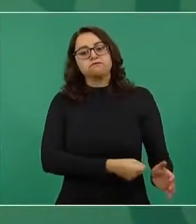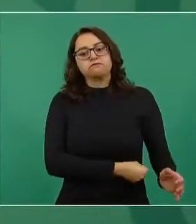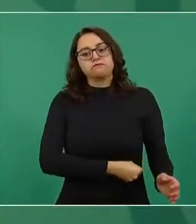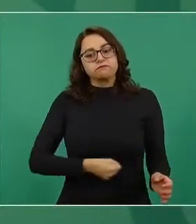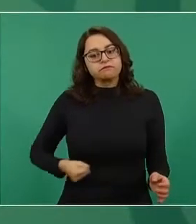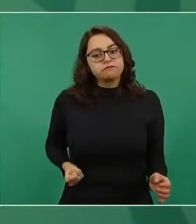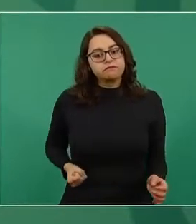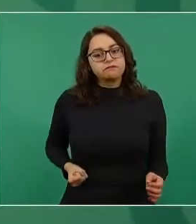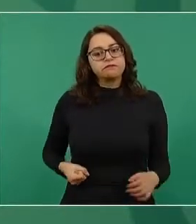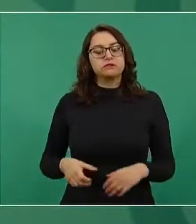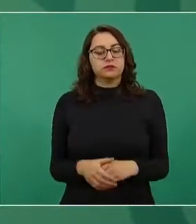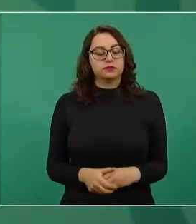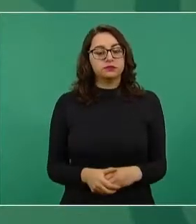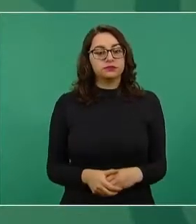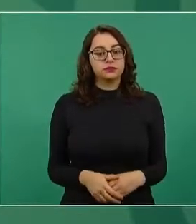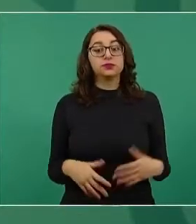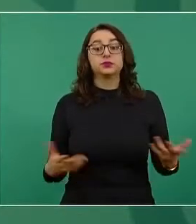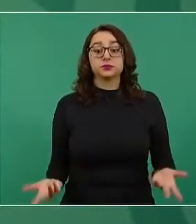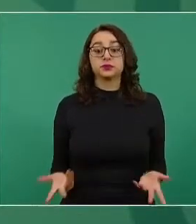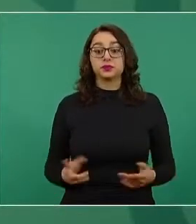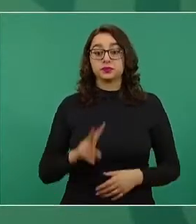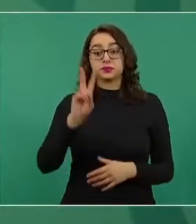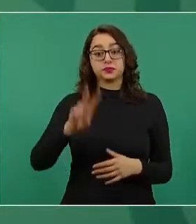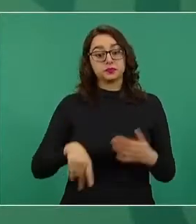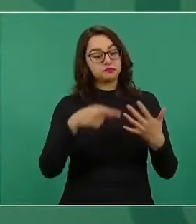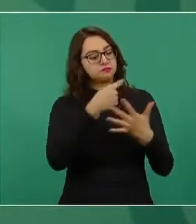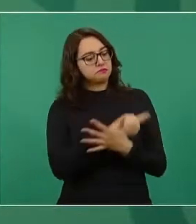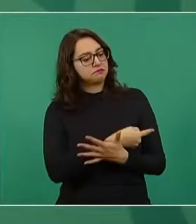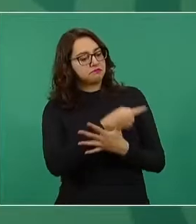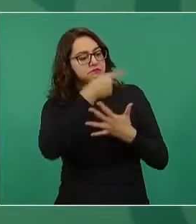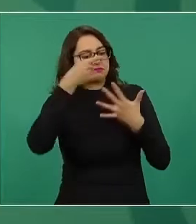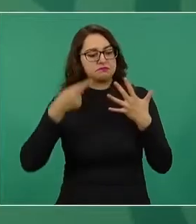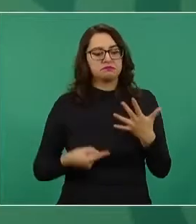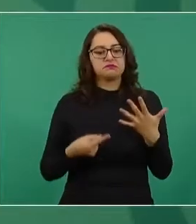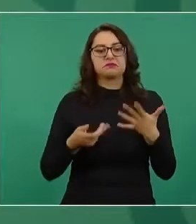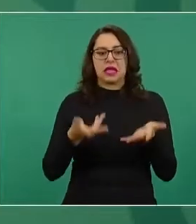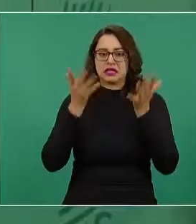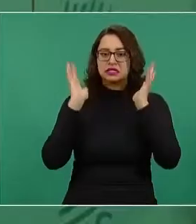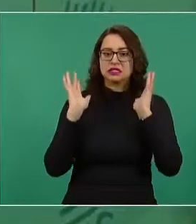entendieron muy bien, lo han internalizado,